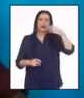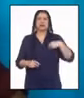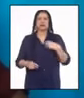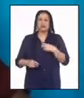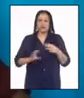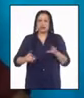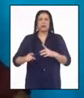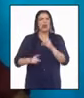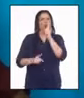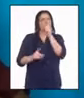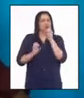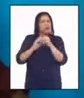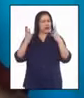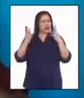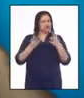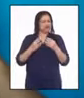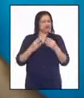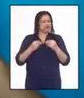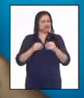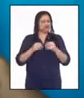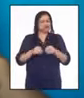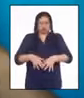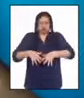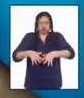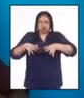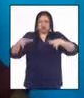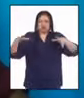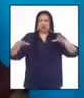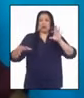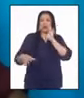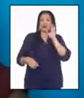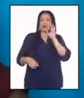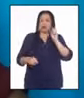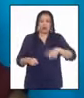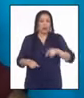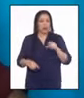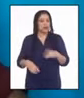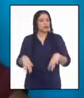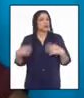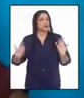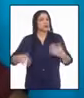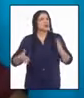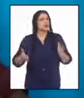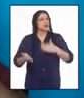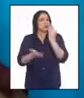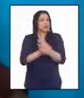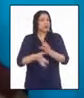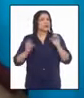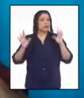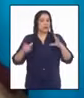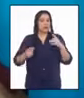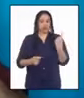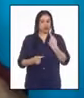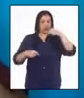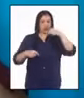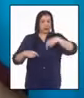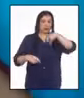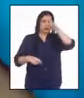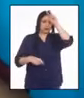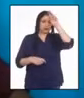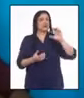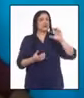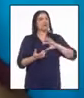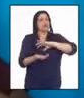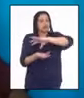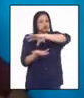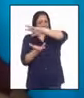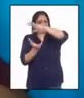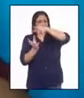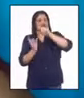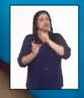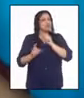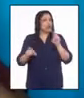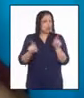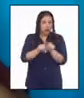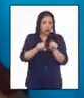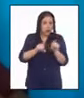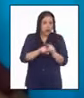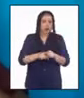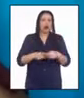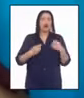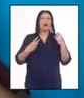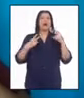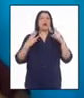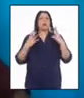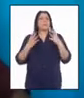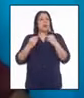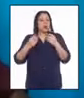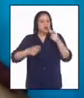basura en un solo día. Creo que ese es un problema grave no solo en nuestro país, sino a nivel mundial. Y me parece increíble que viendo